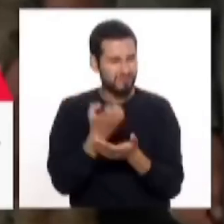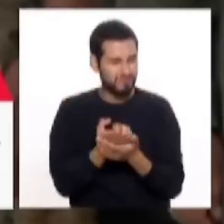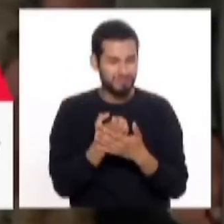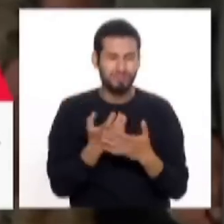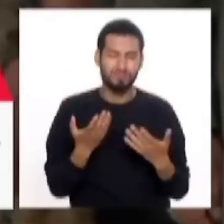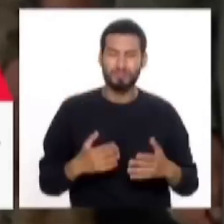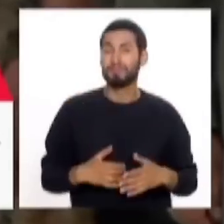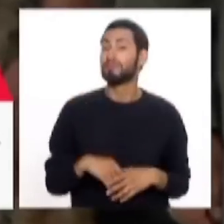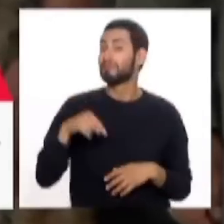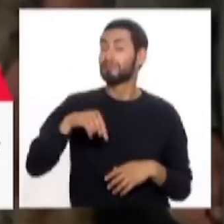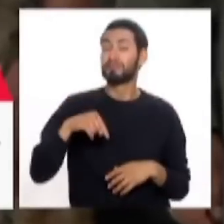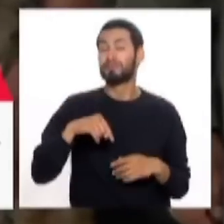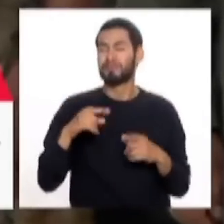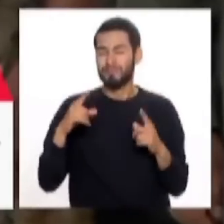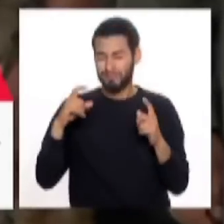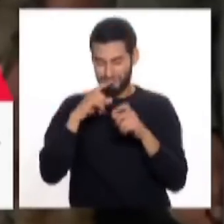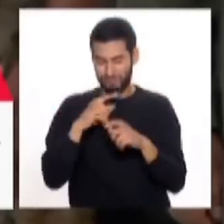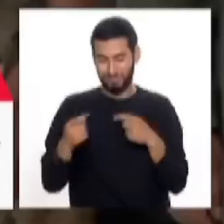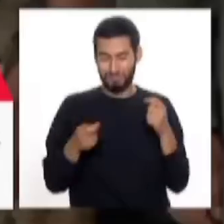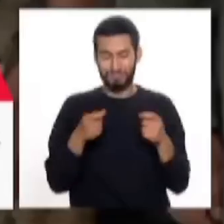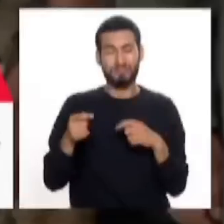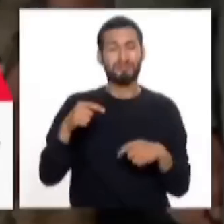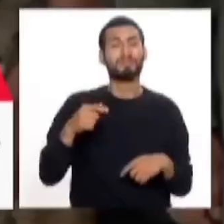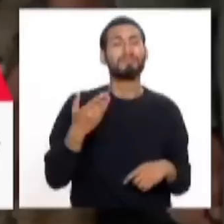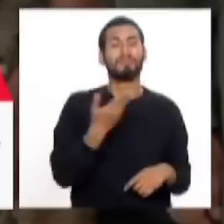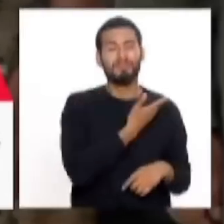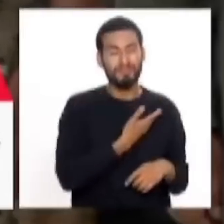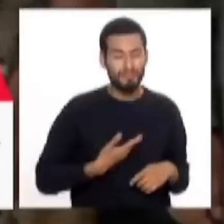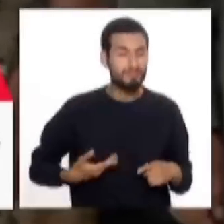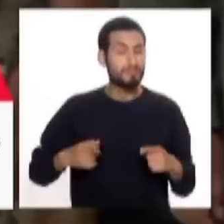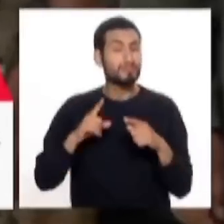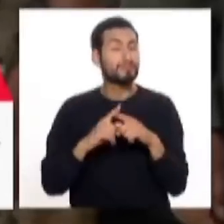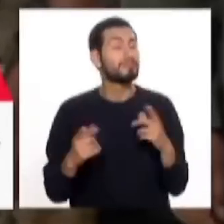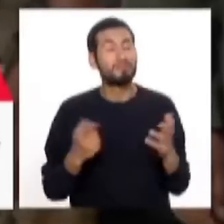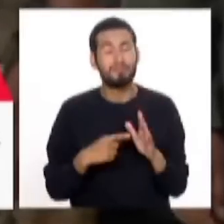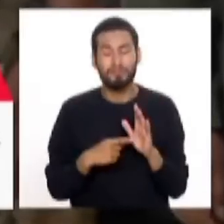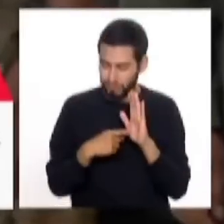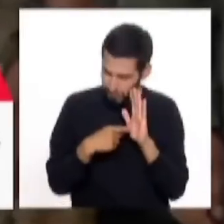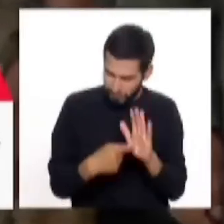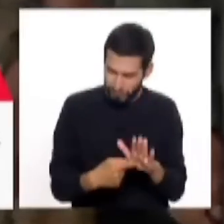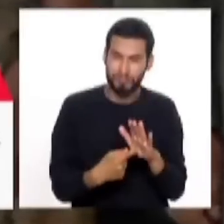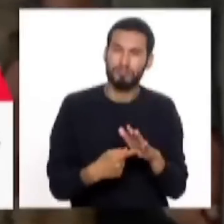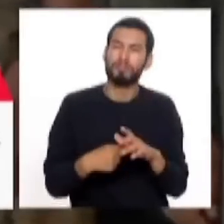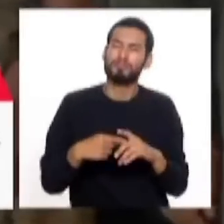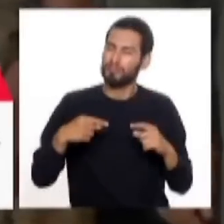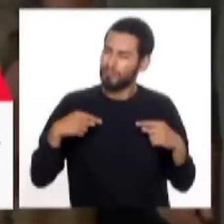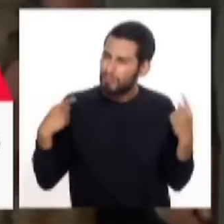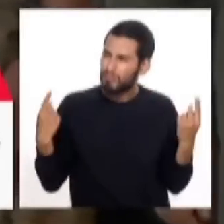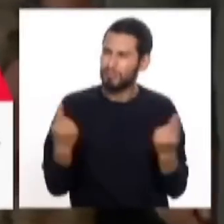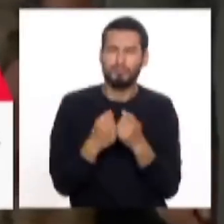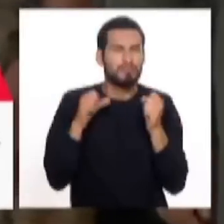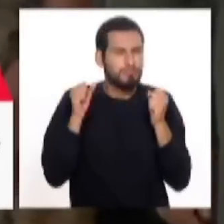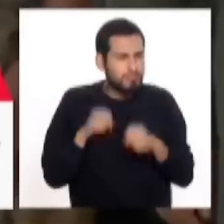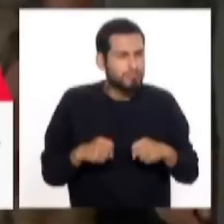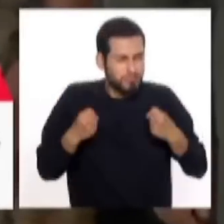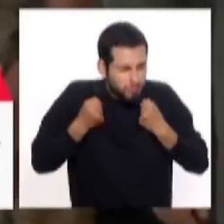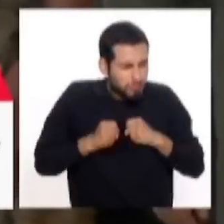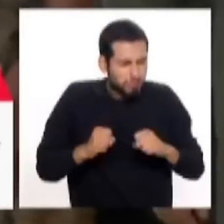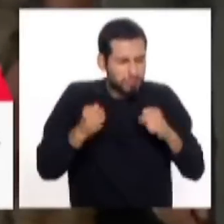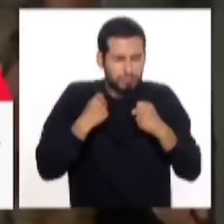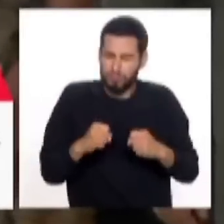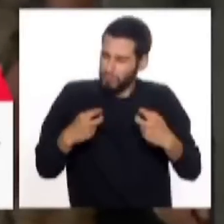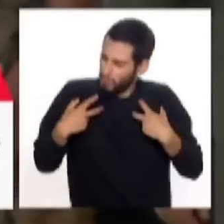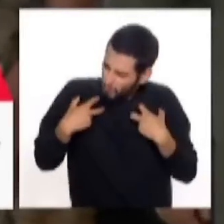gobierno en un periodo difícil, pero estamos demostrando que tenemos la fuerza y el